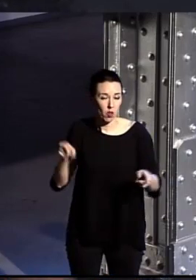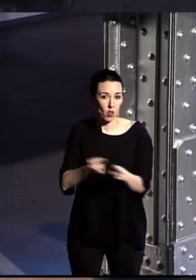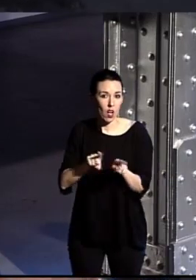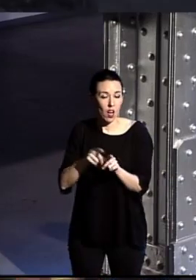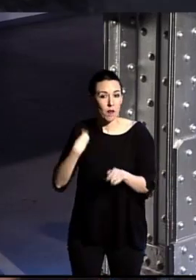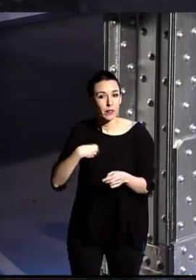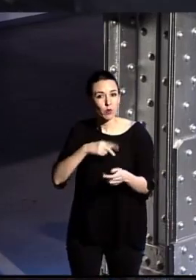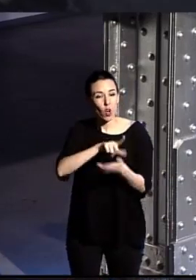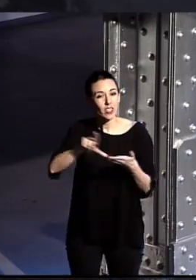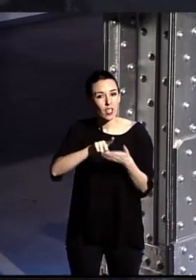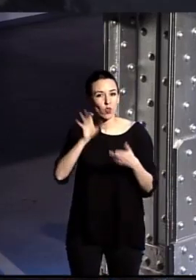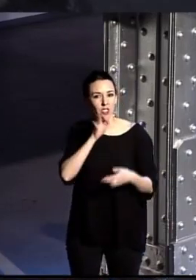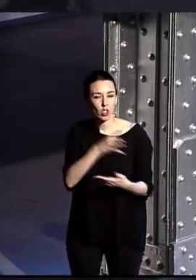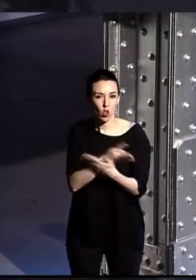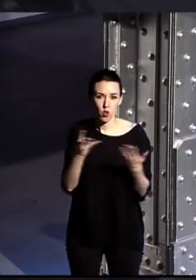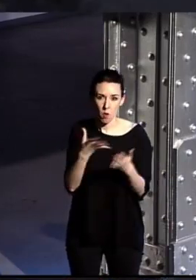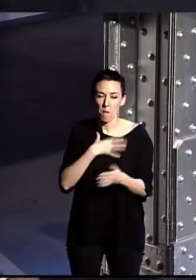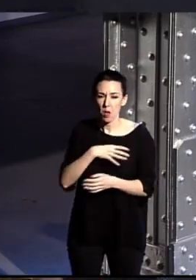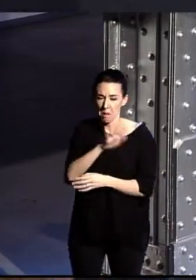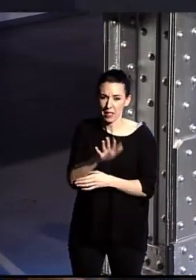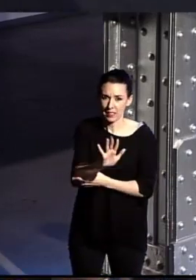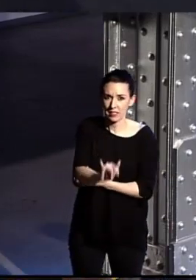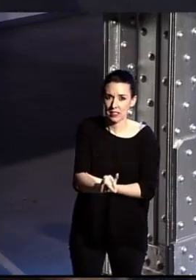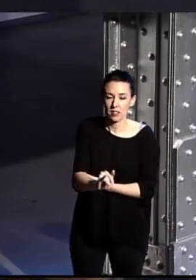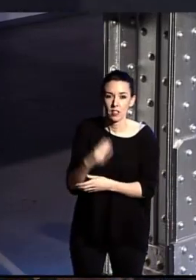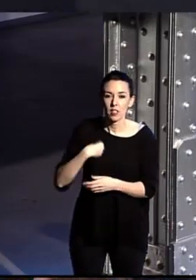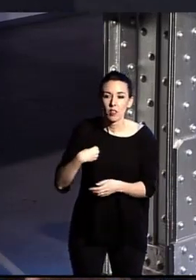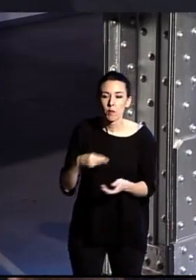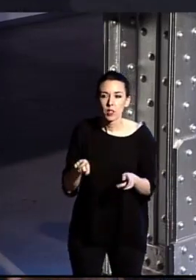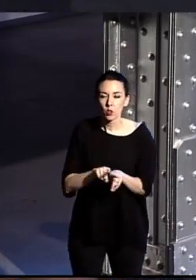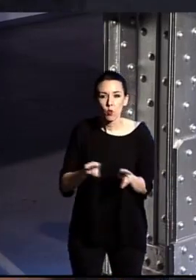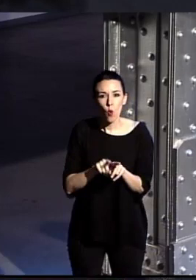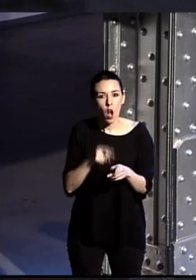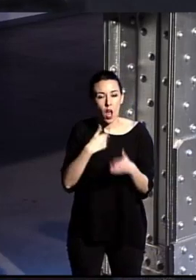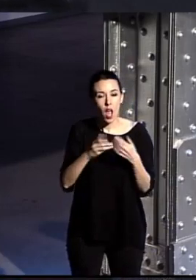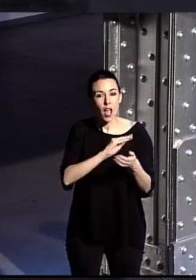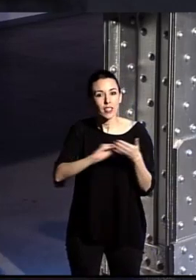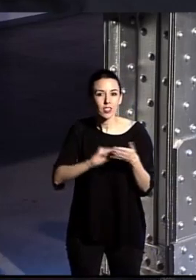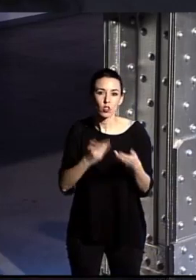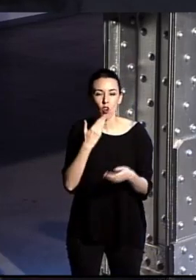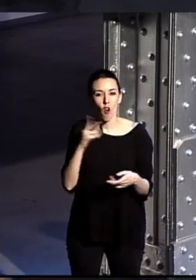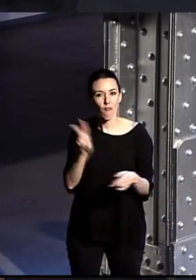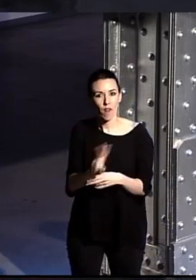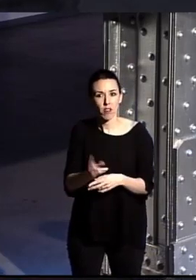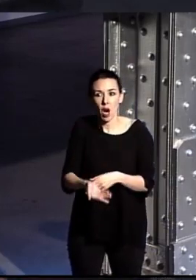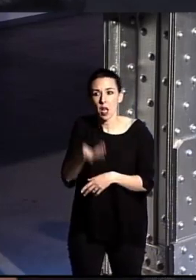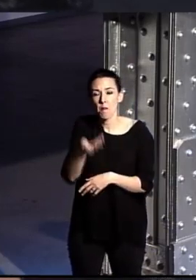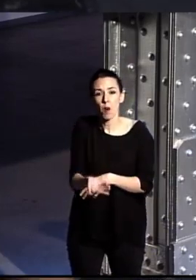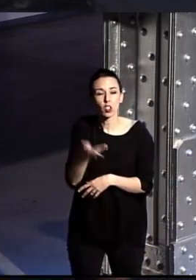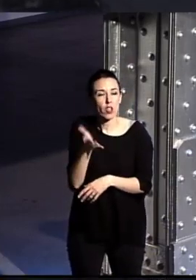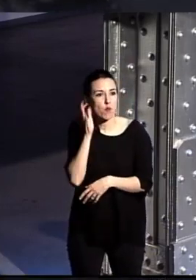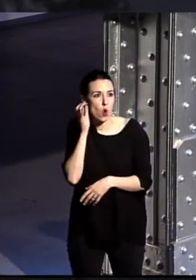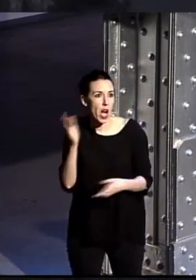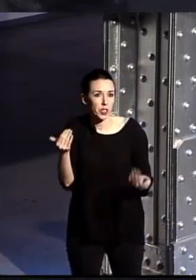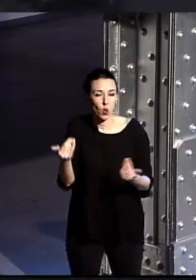lo que es la literatura del 19, pues puede parecer que sí, que un escritor como Verne no le da importancia a las